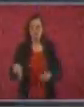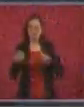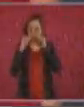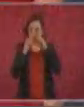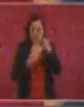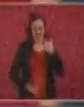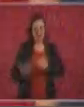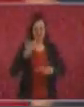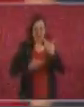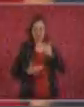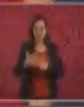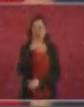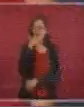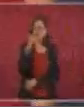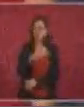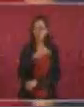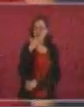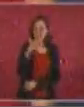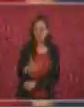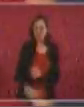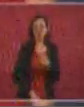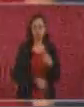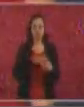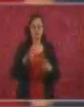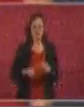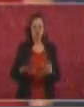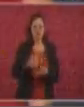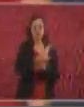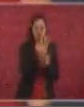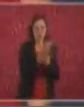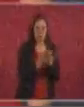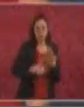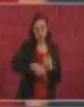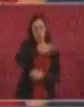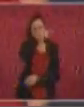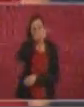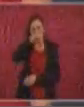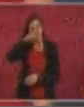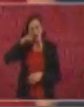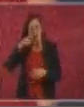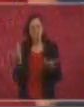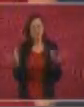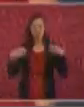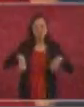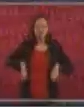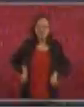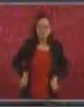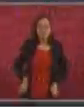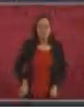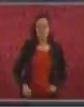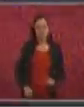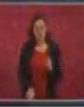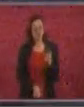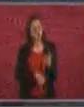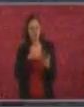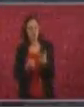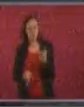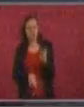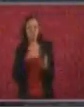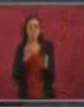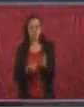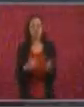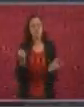una sola diputación local de 22 que estaban en juego en las urnas